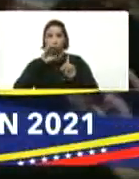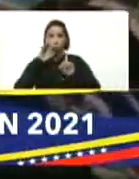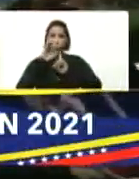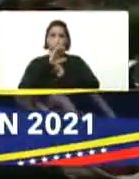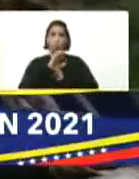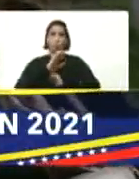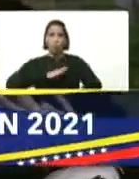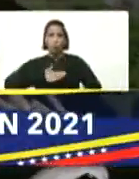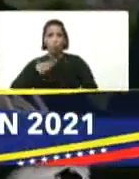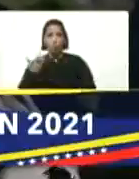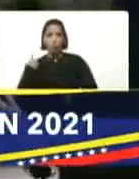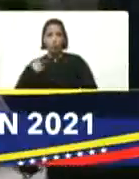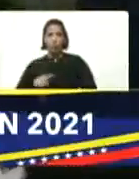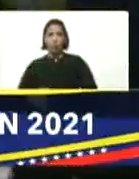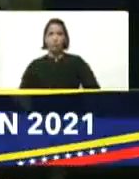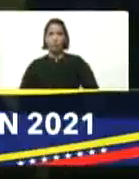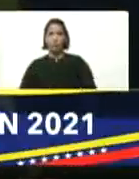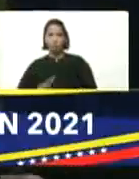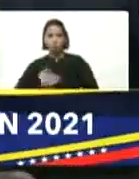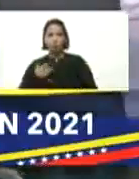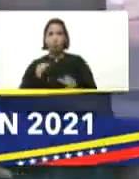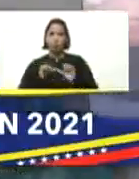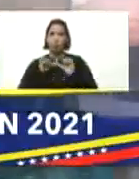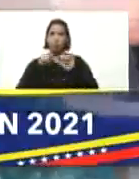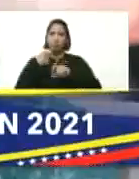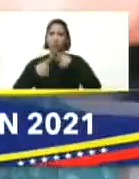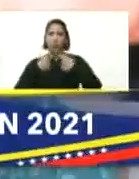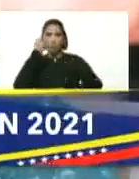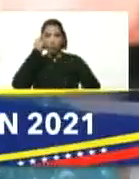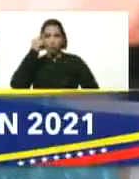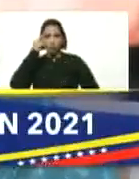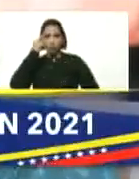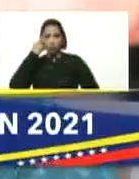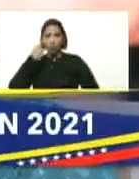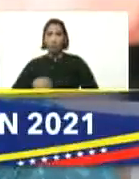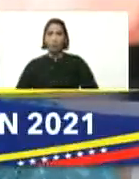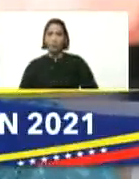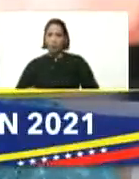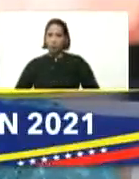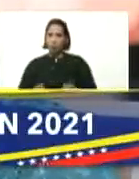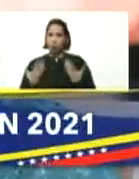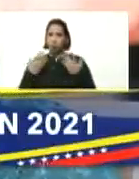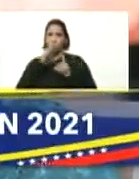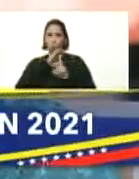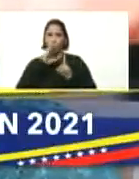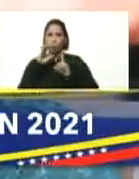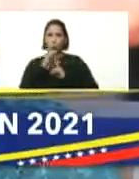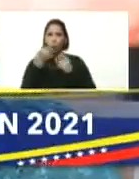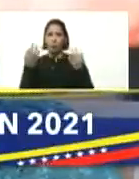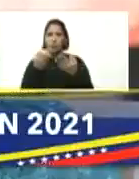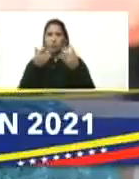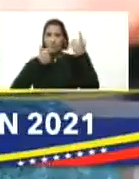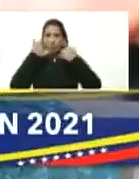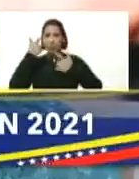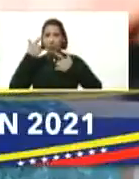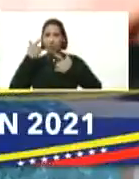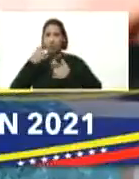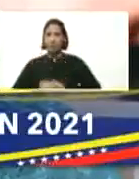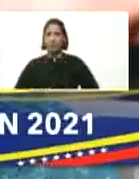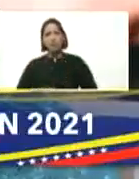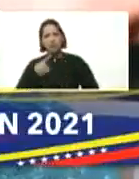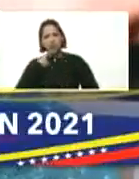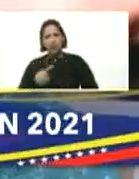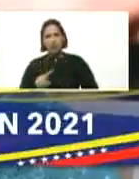podamos tener y podamos seguir todos los días enriqueciendo esa cultura que siempre nuestro presidente Chávez se empeñó y